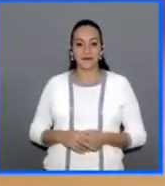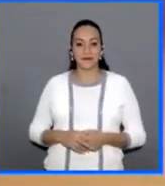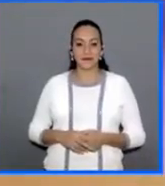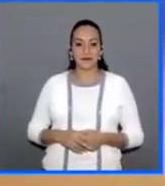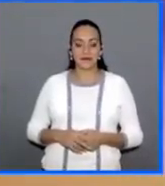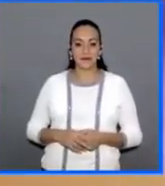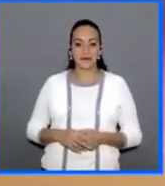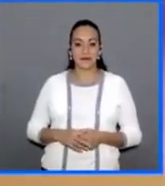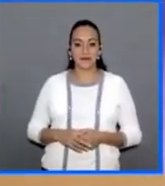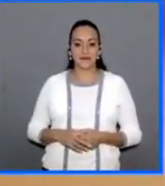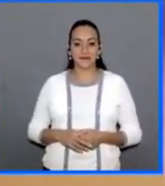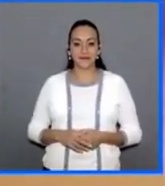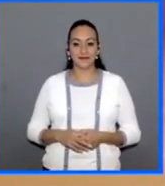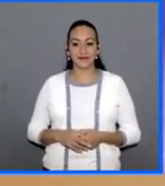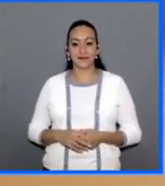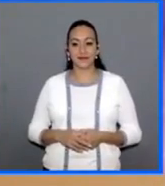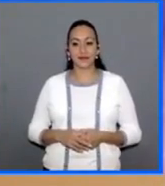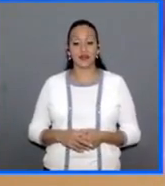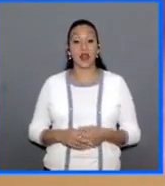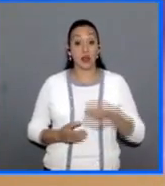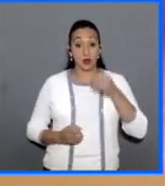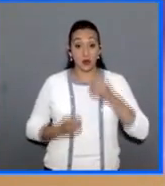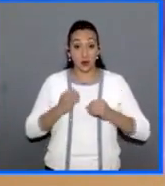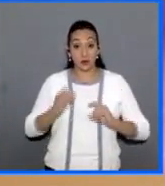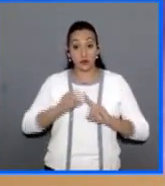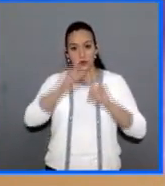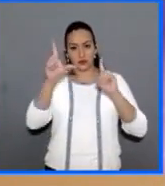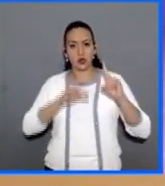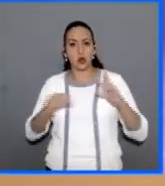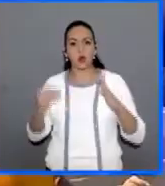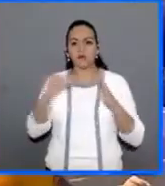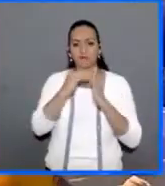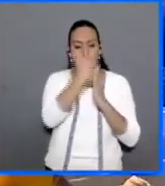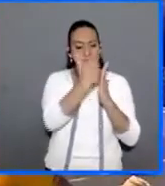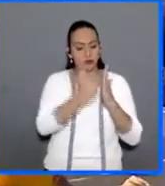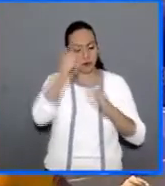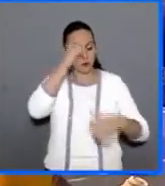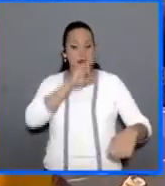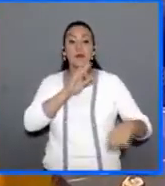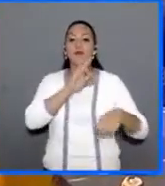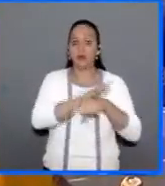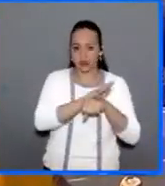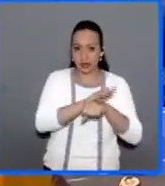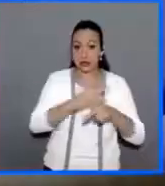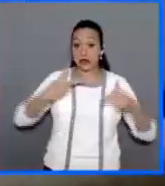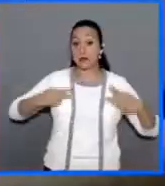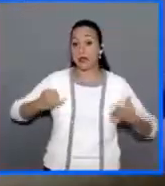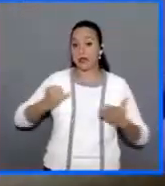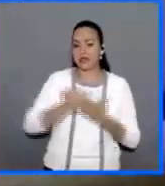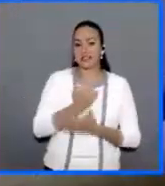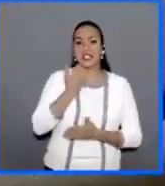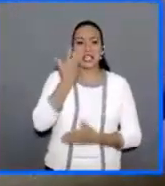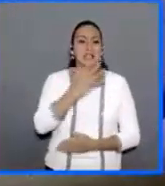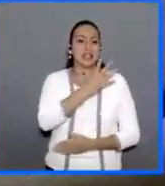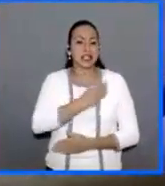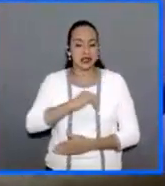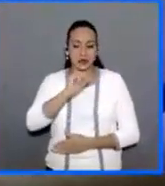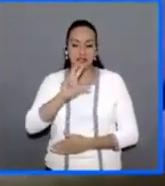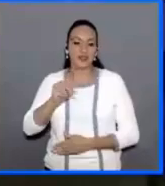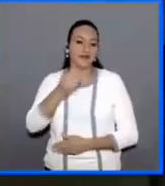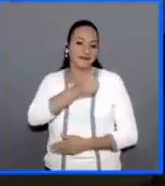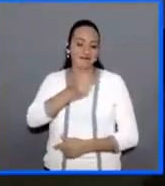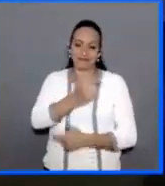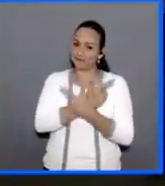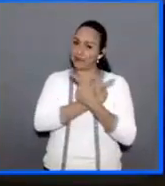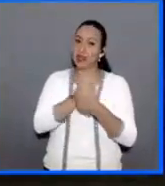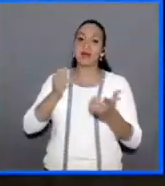El Pleno de la Suprema Corte ha emitido criterios que protegen la autonomía reproductiva y el derecho a decidir de las mujeres y personas gestantes.